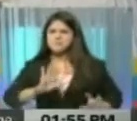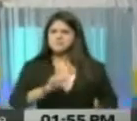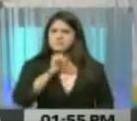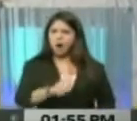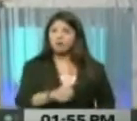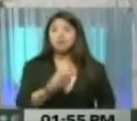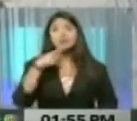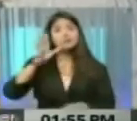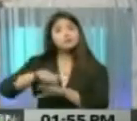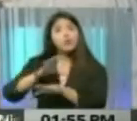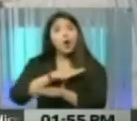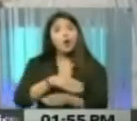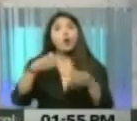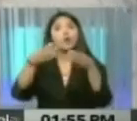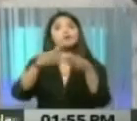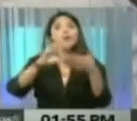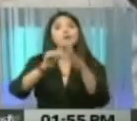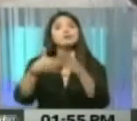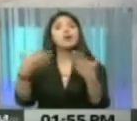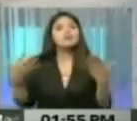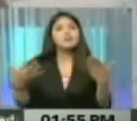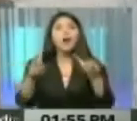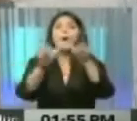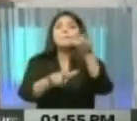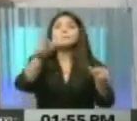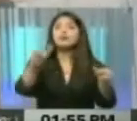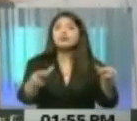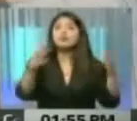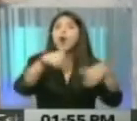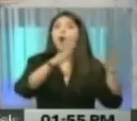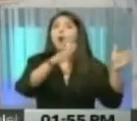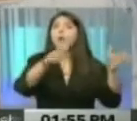dígale, colectivo significa gente